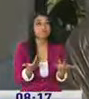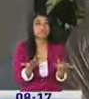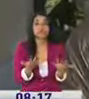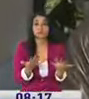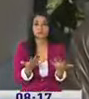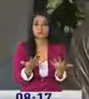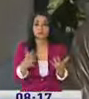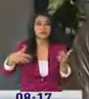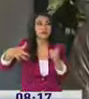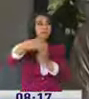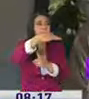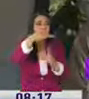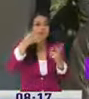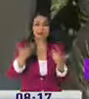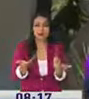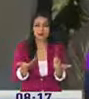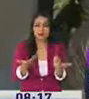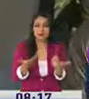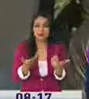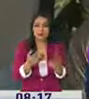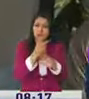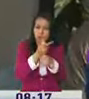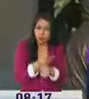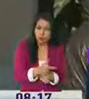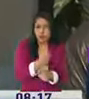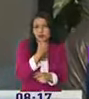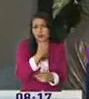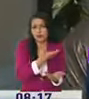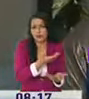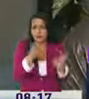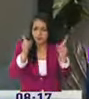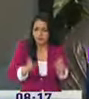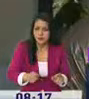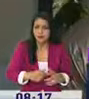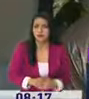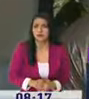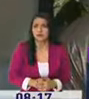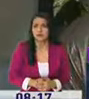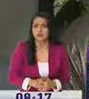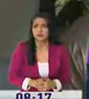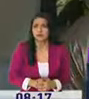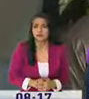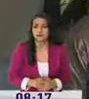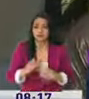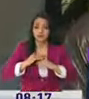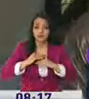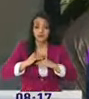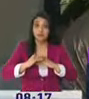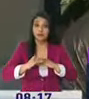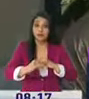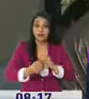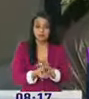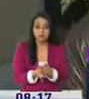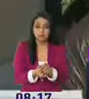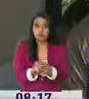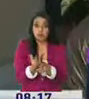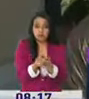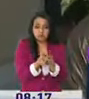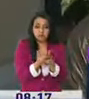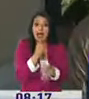la parte ambiental está bastante complicada. Como se sabe, toda la parte del asfalto en sí explota el momento de que el